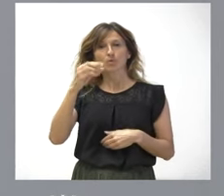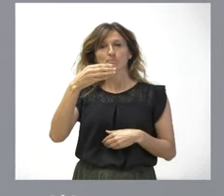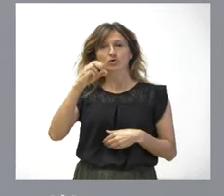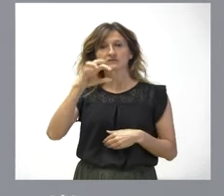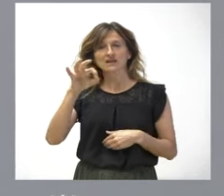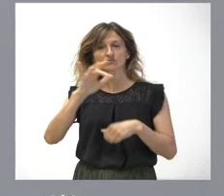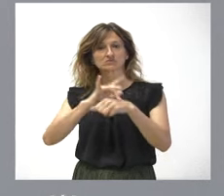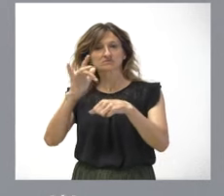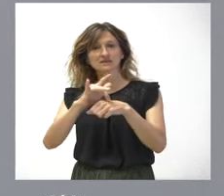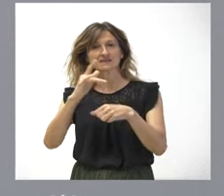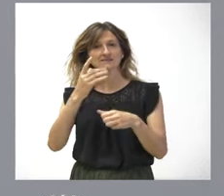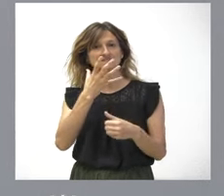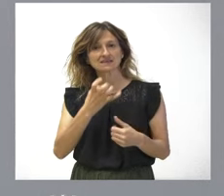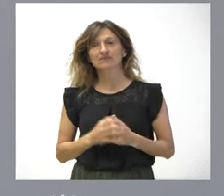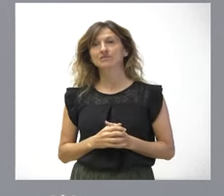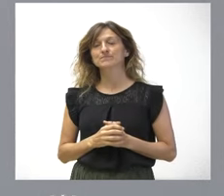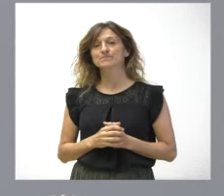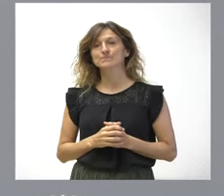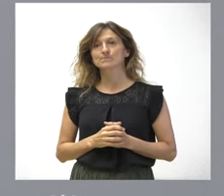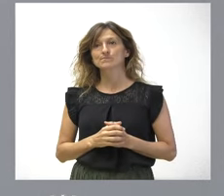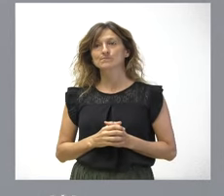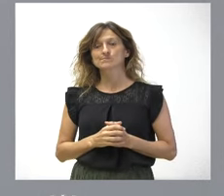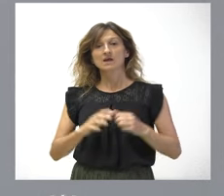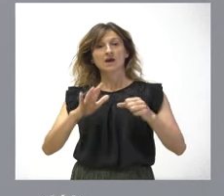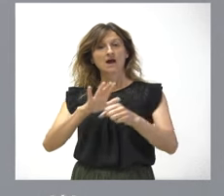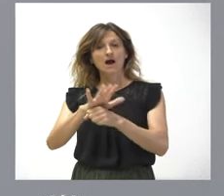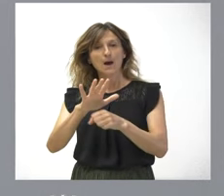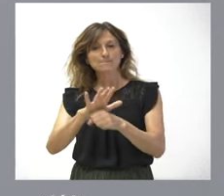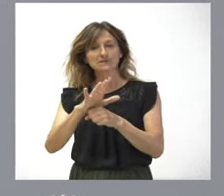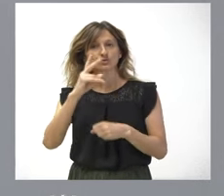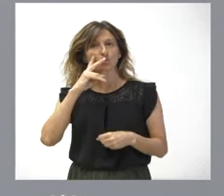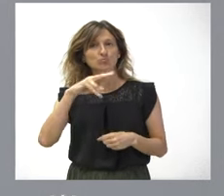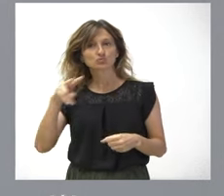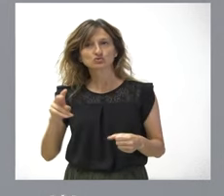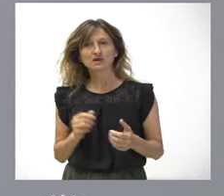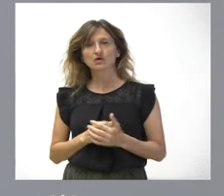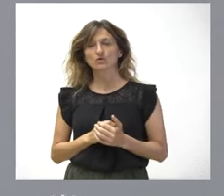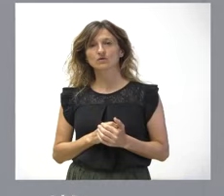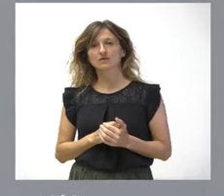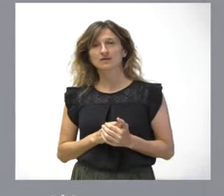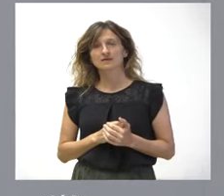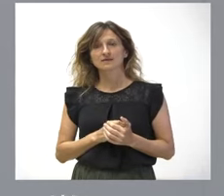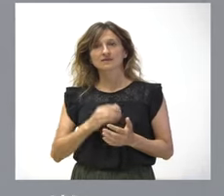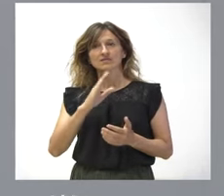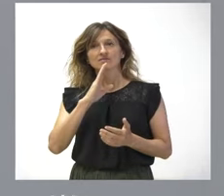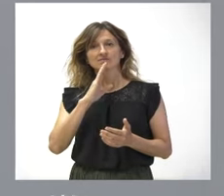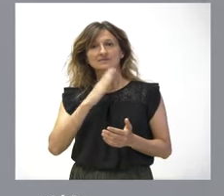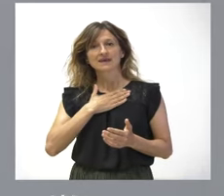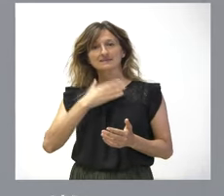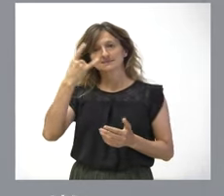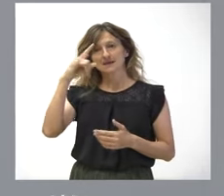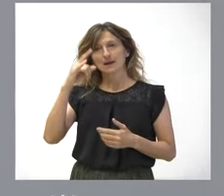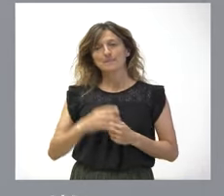y melancolía está desarrollada en el ámbito del museo Ar nubo y arde cocas Elí de